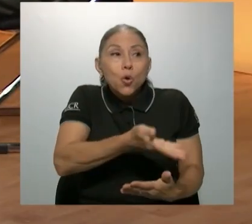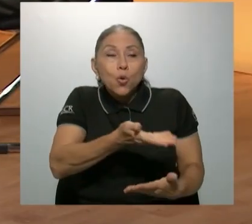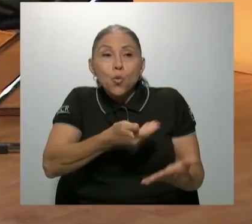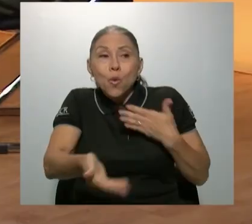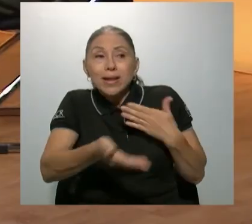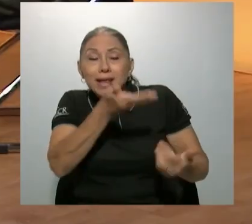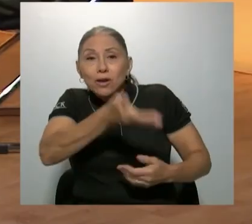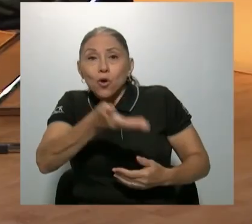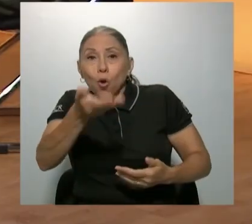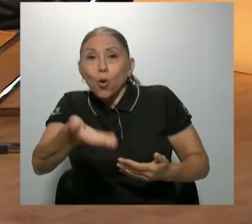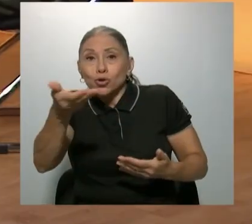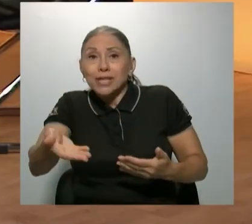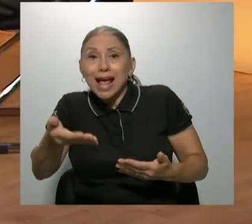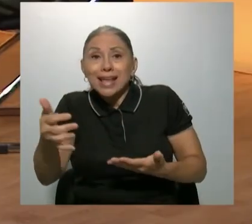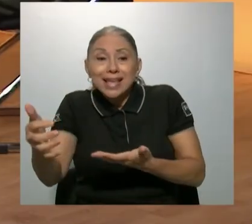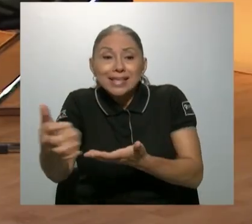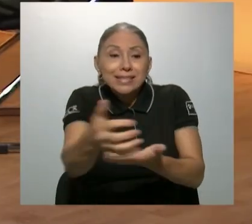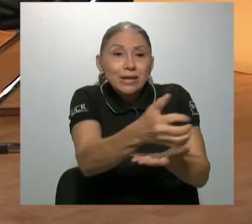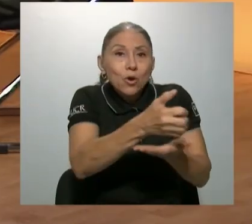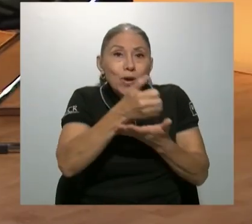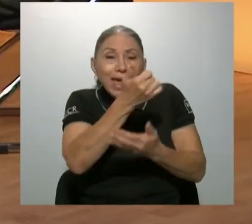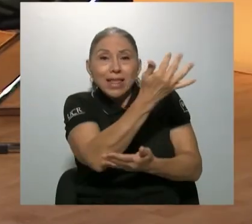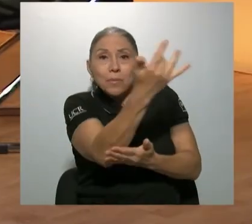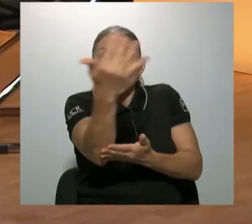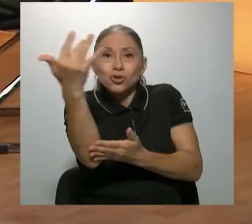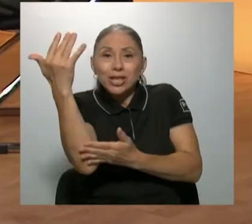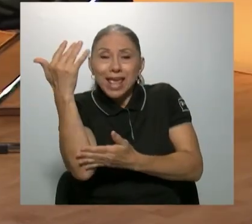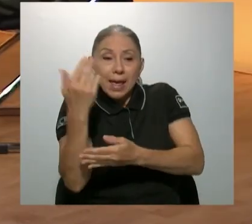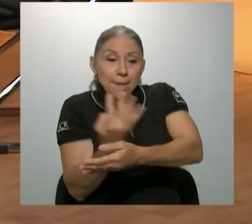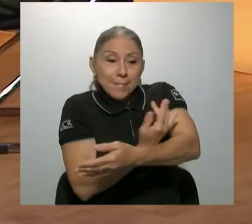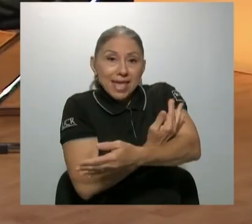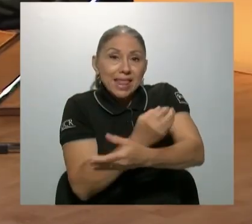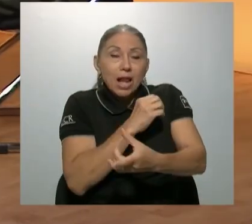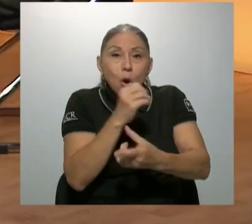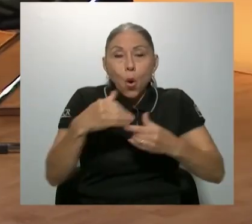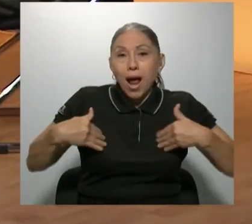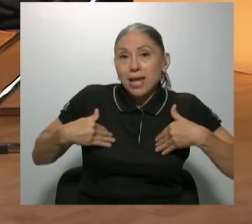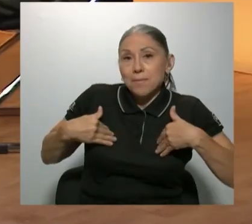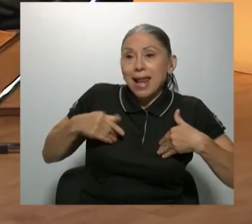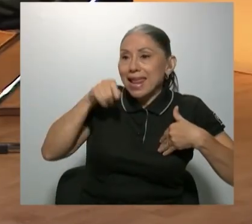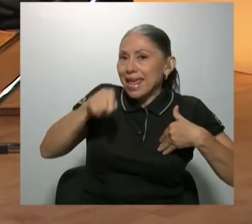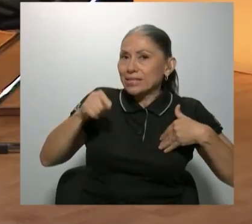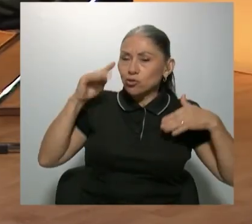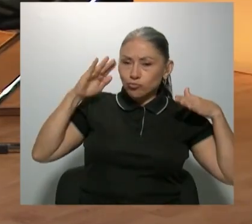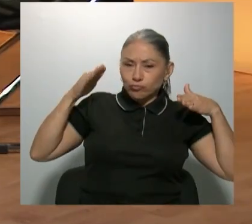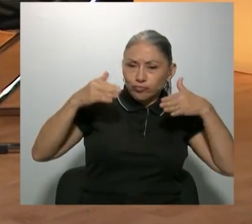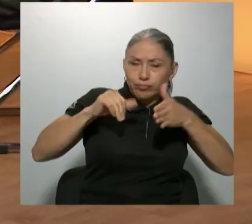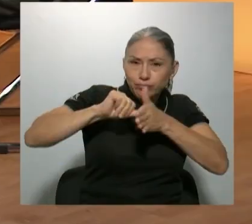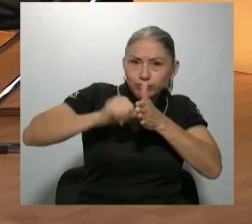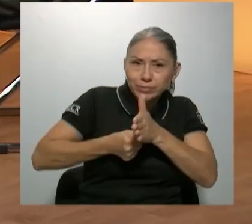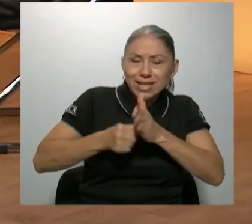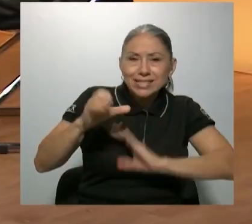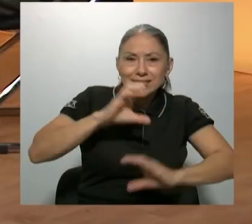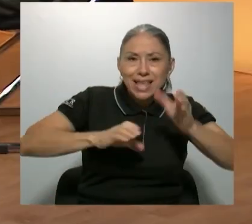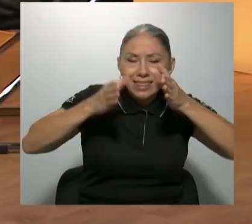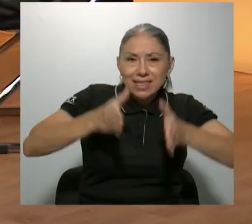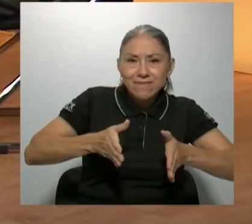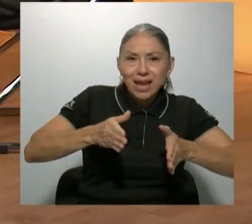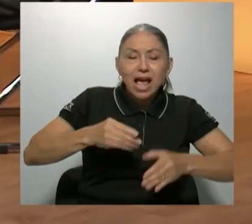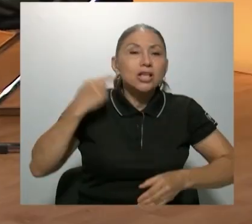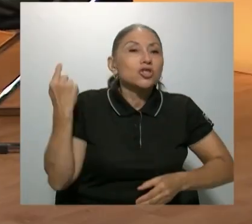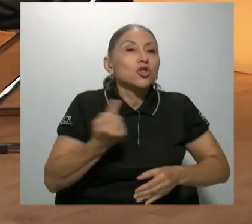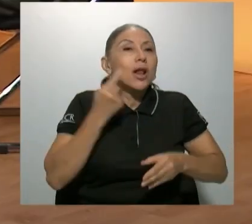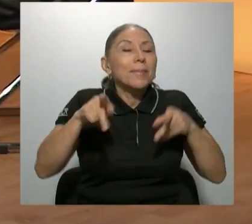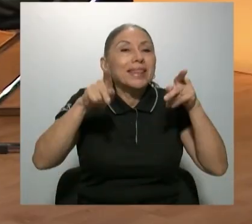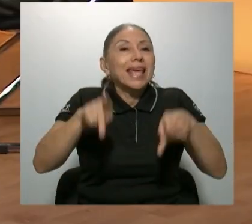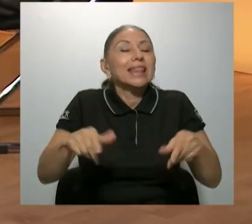fueran animales, era una función científica, y entonces solamente gente que tuviera 4 o 5 años de